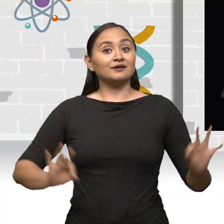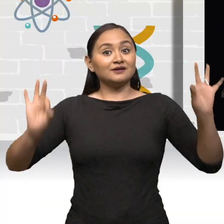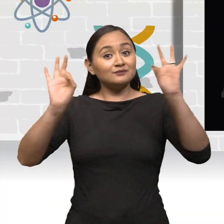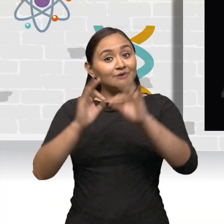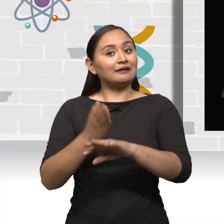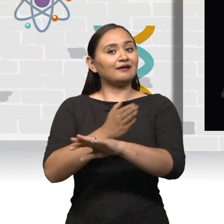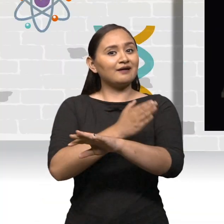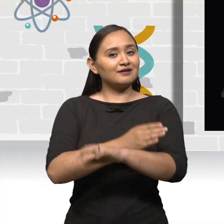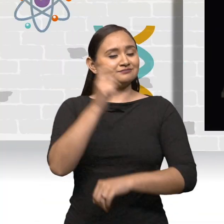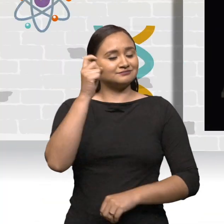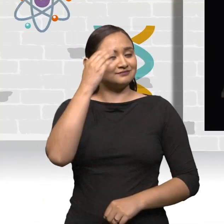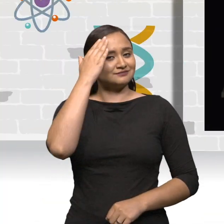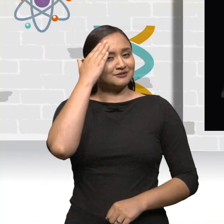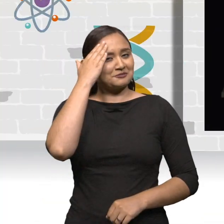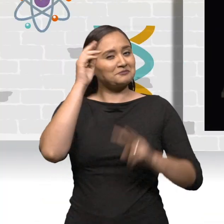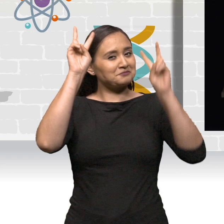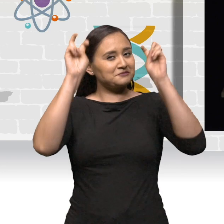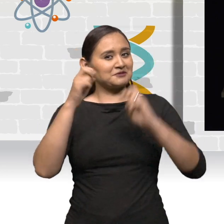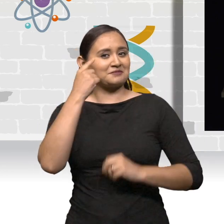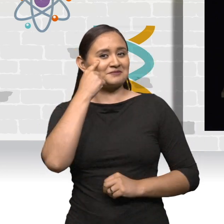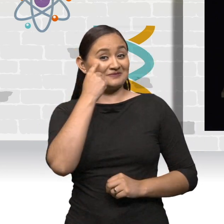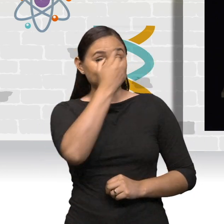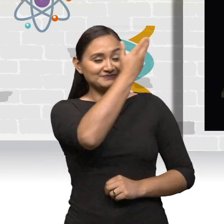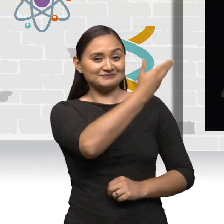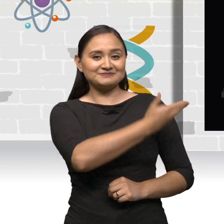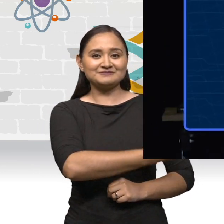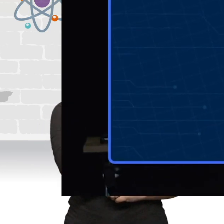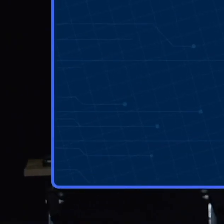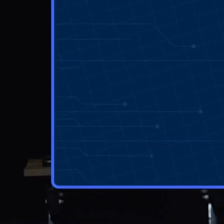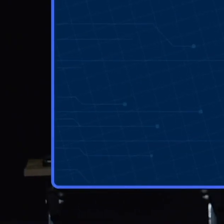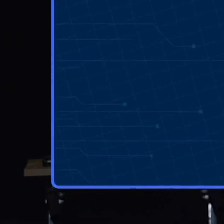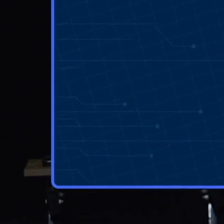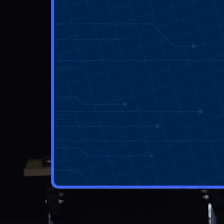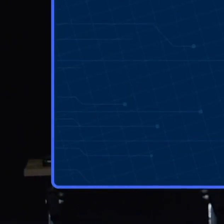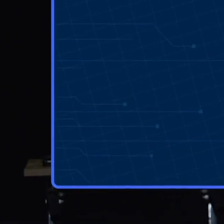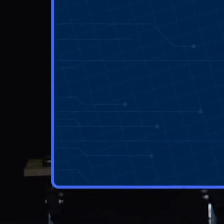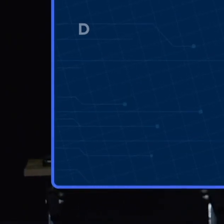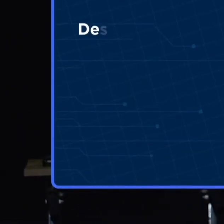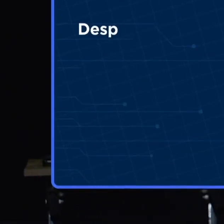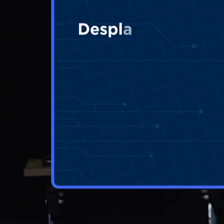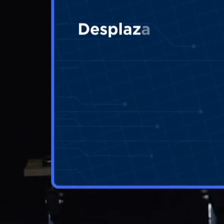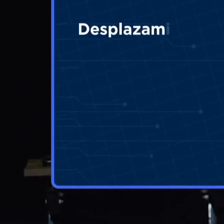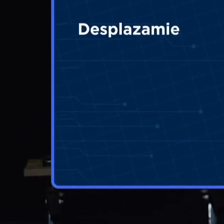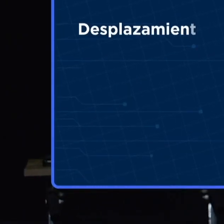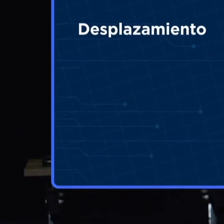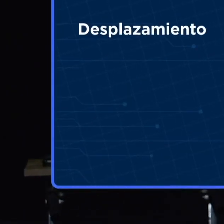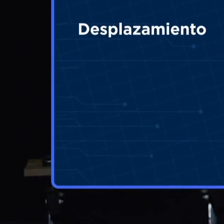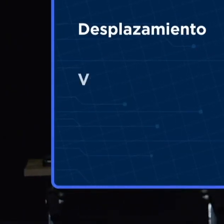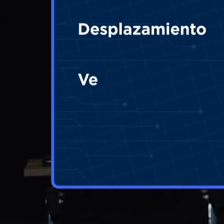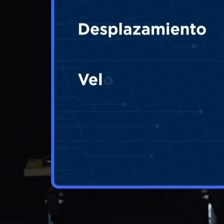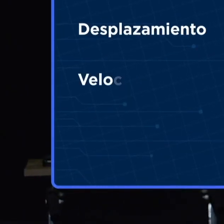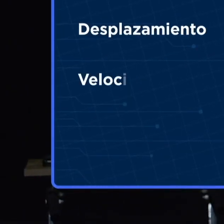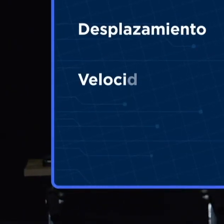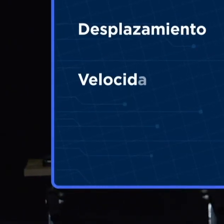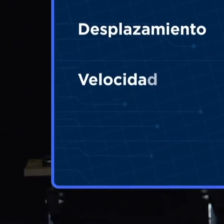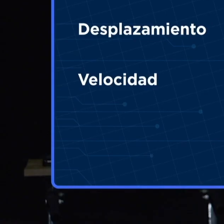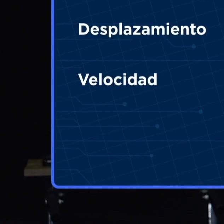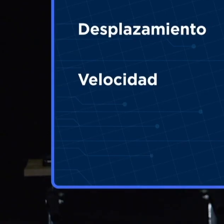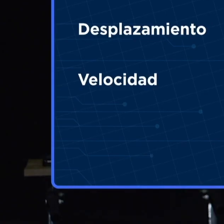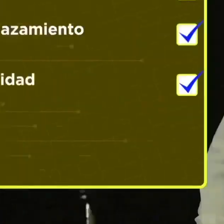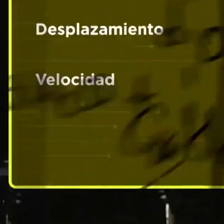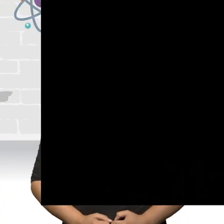Para entender mejor la clase de hoy, debes tener conocimientos previos sobre posición, desplazamiento y